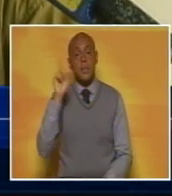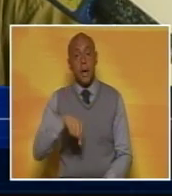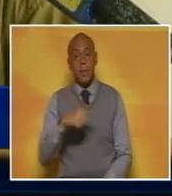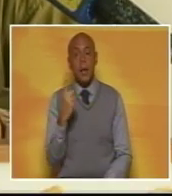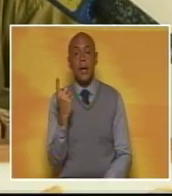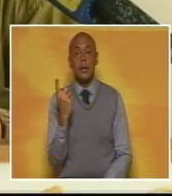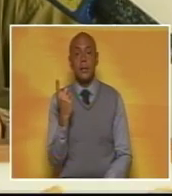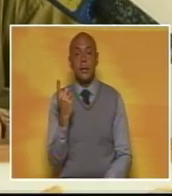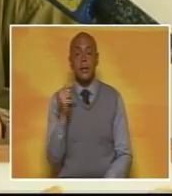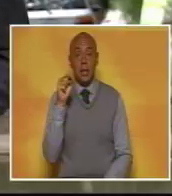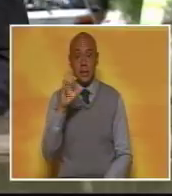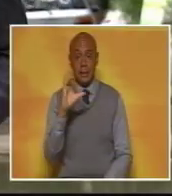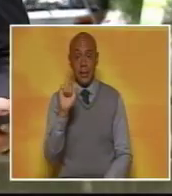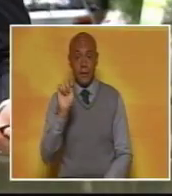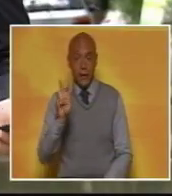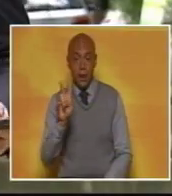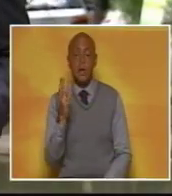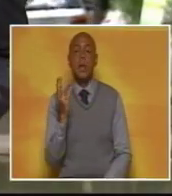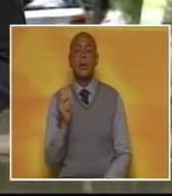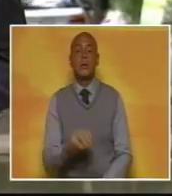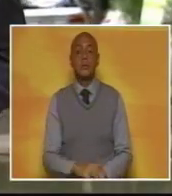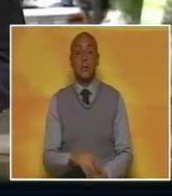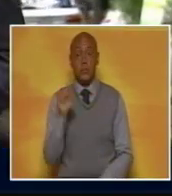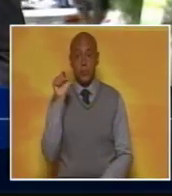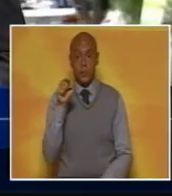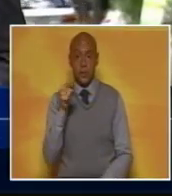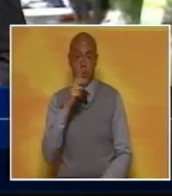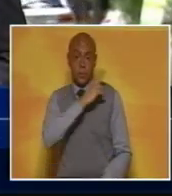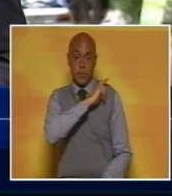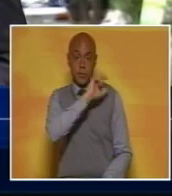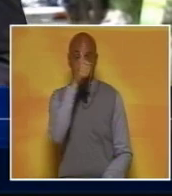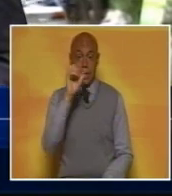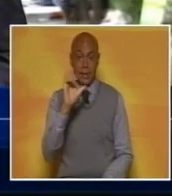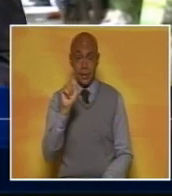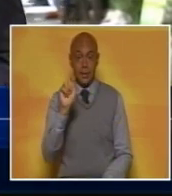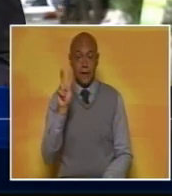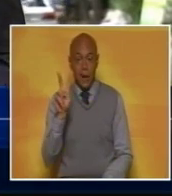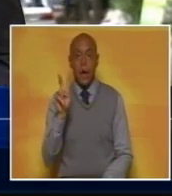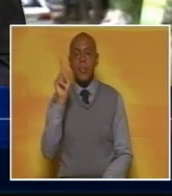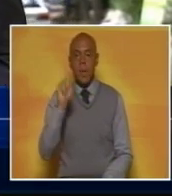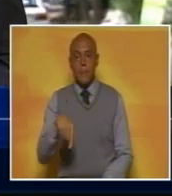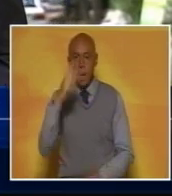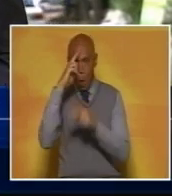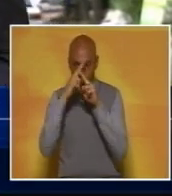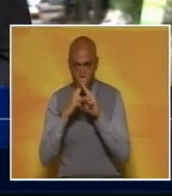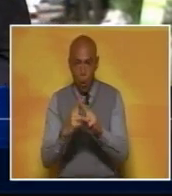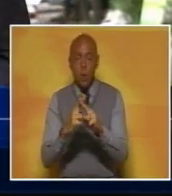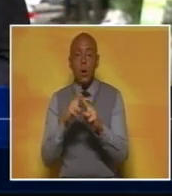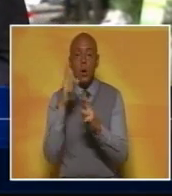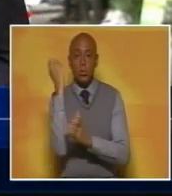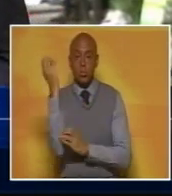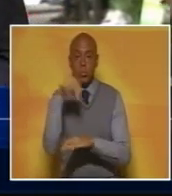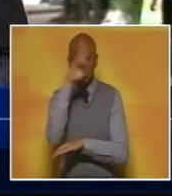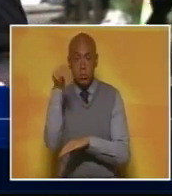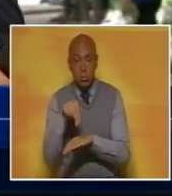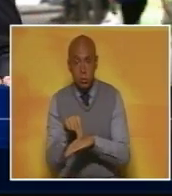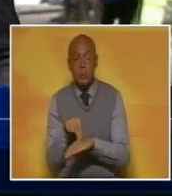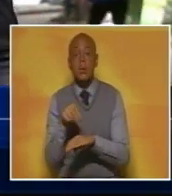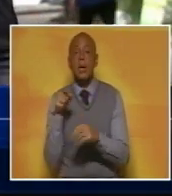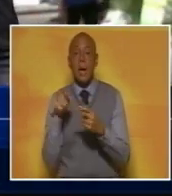la CTV. La dirigencia de la CTV también aplaudió la iniciativa del Parlamento de iniciar